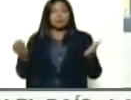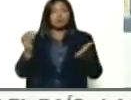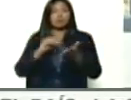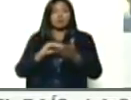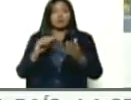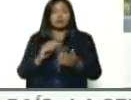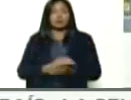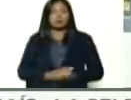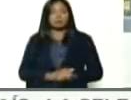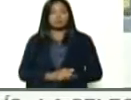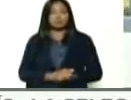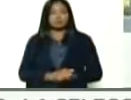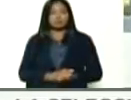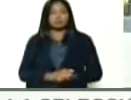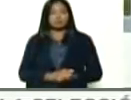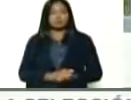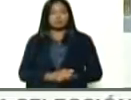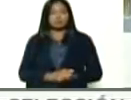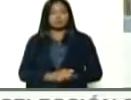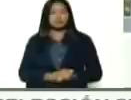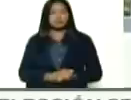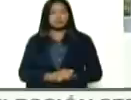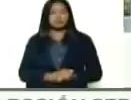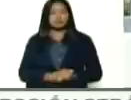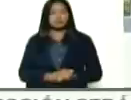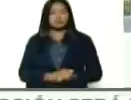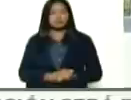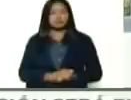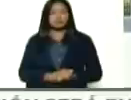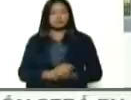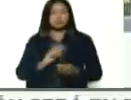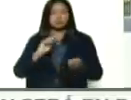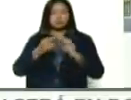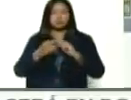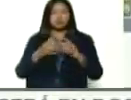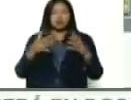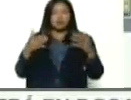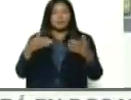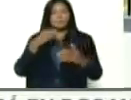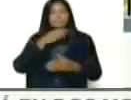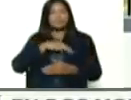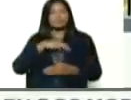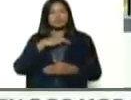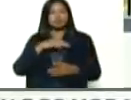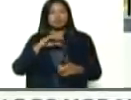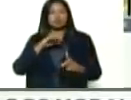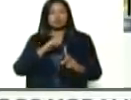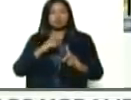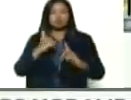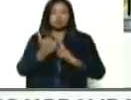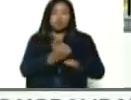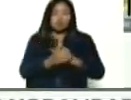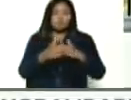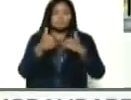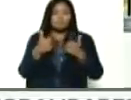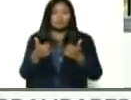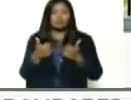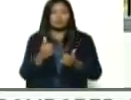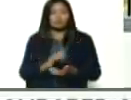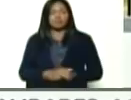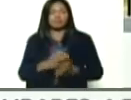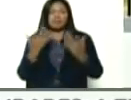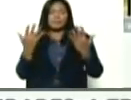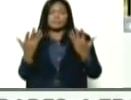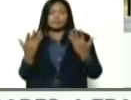lancemos y la convirtamos en la gran misión ecosocialista de las manos